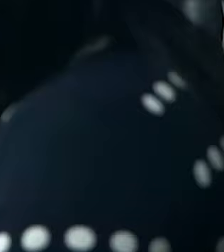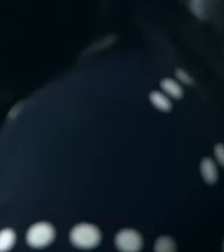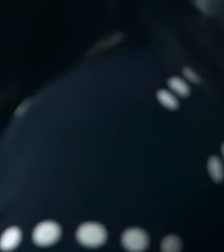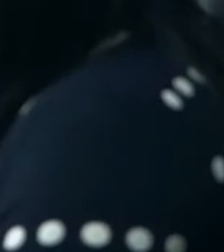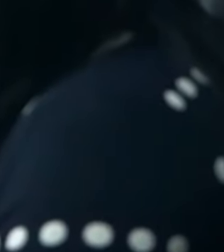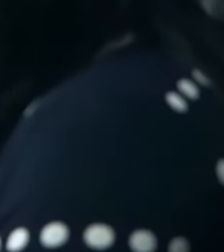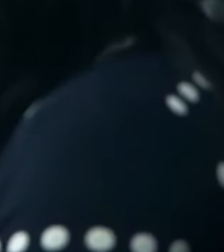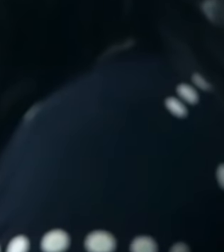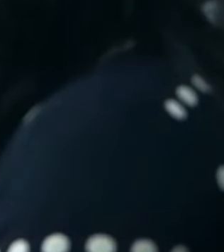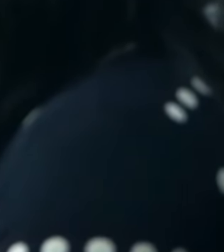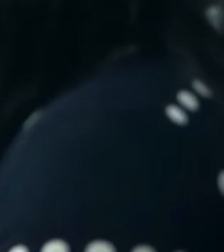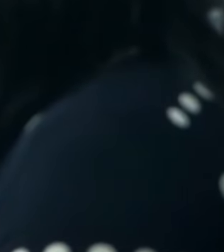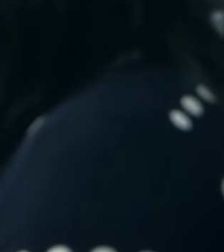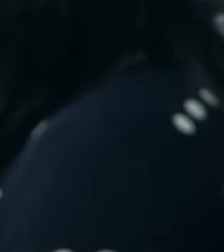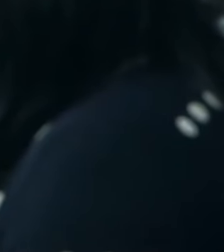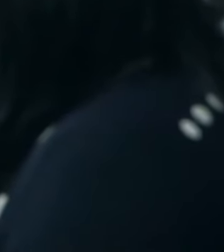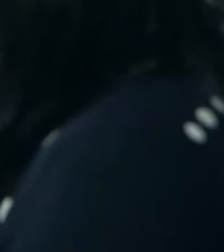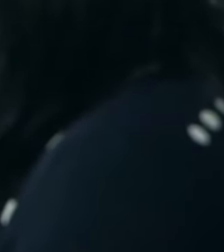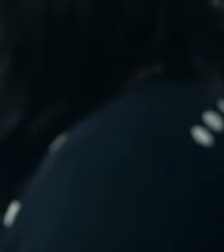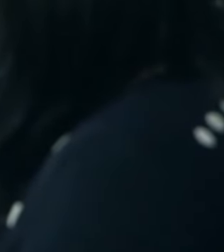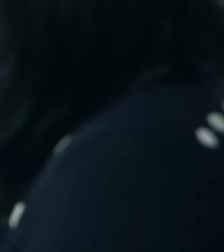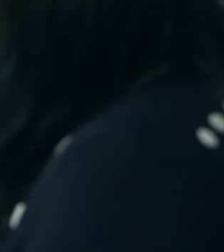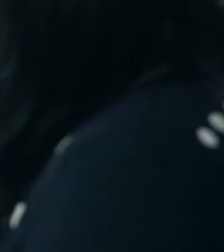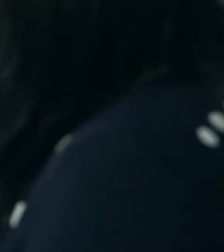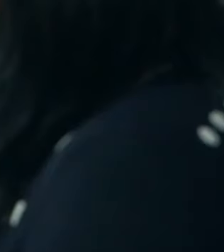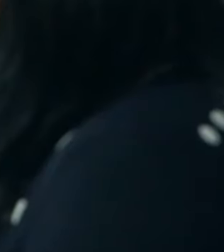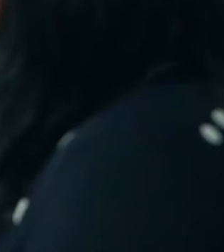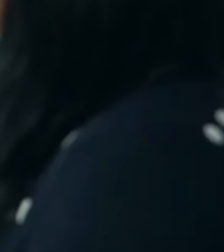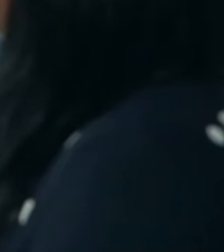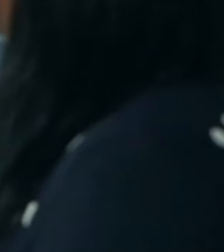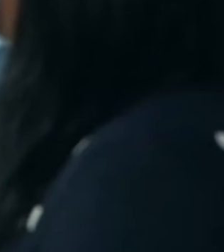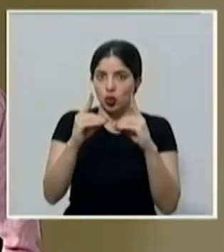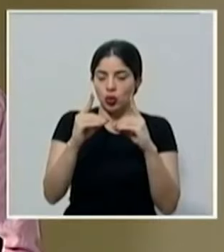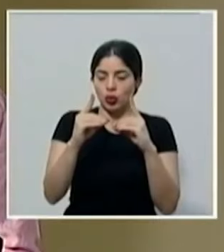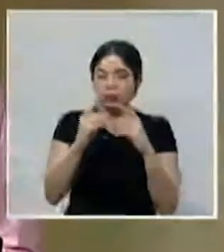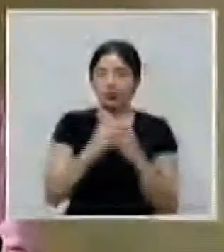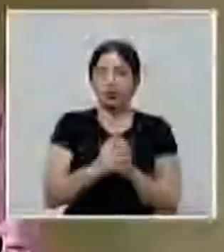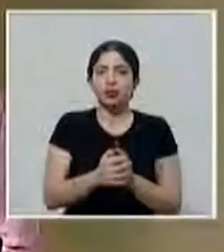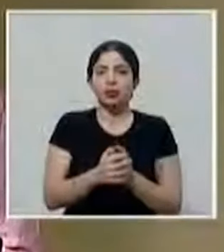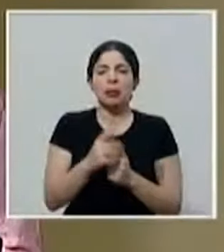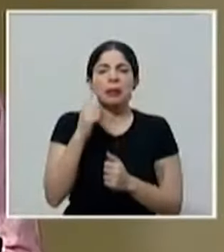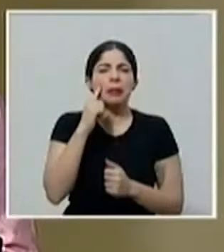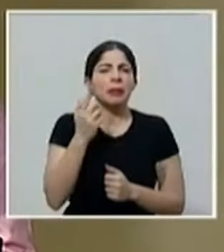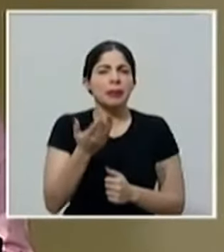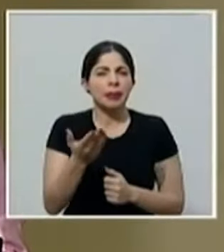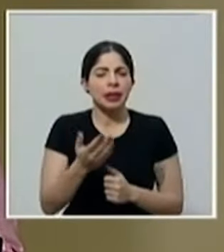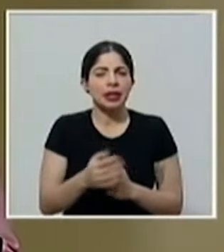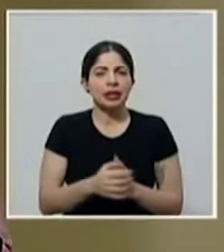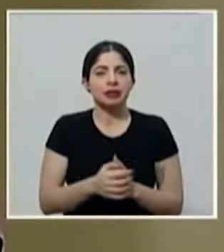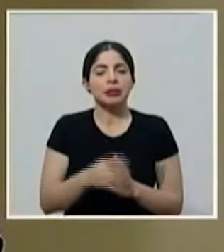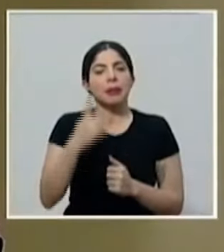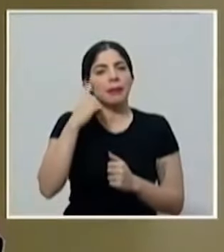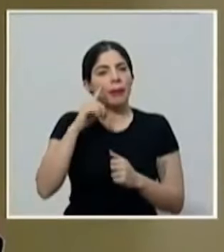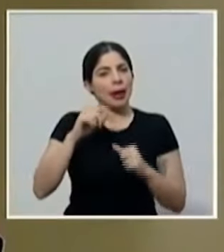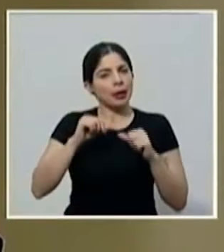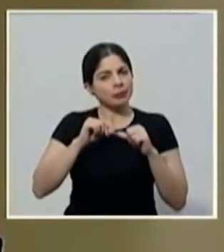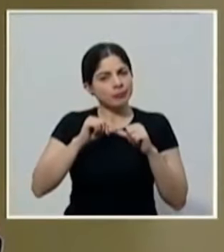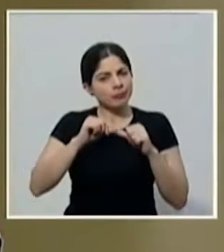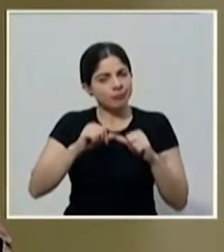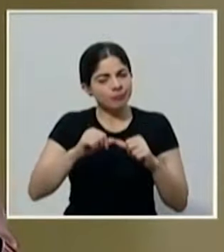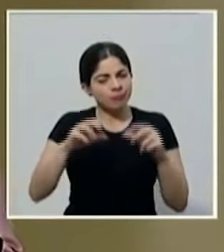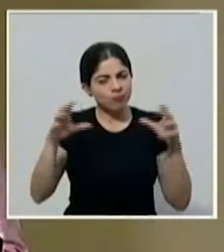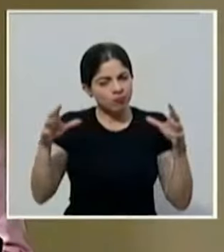fiscal, por lo que ahora hacen un llamado a presentar las propuestas en estos temas. Para continuar con